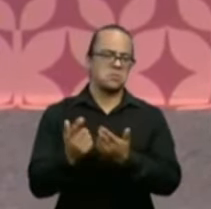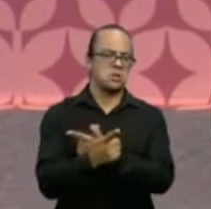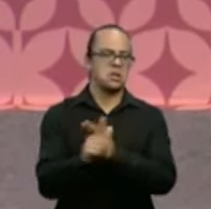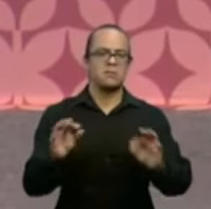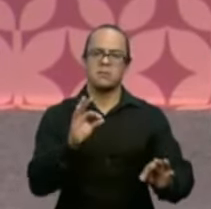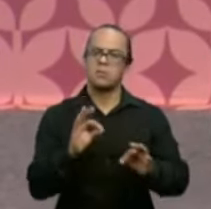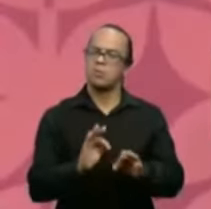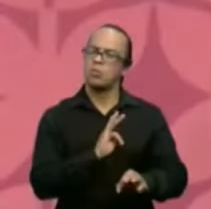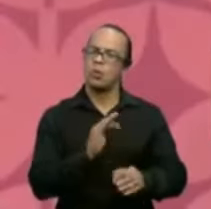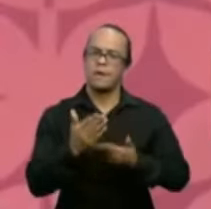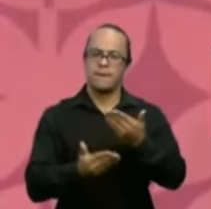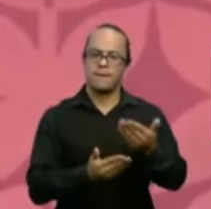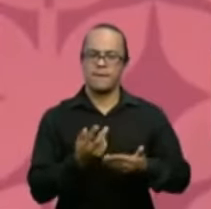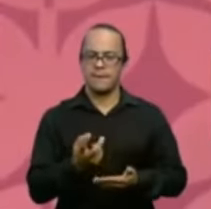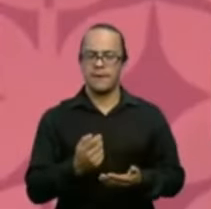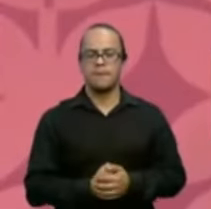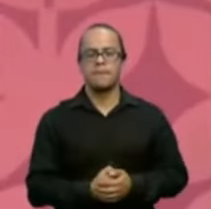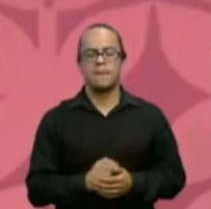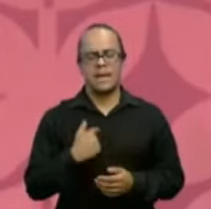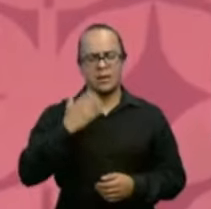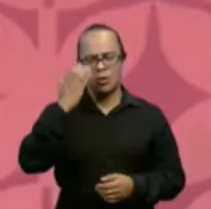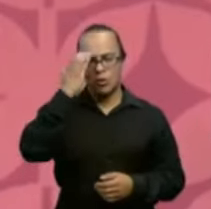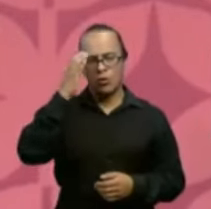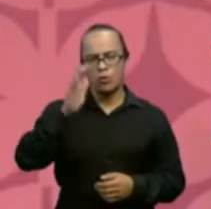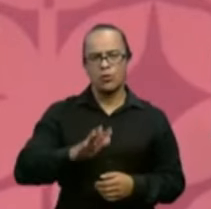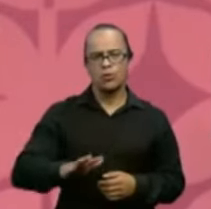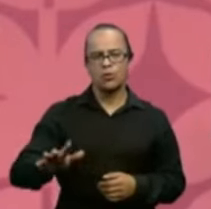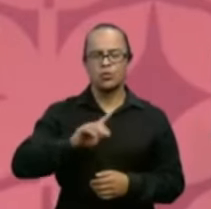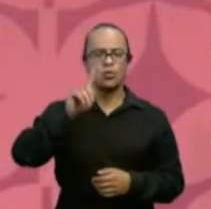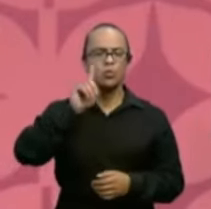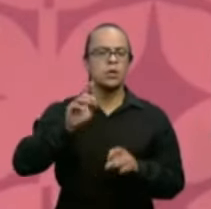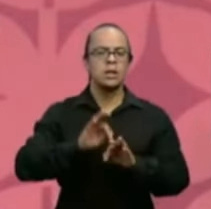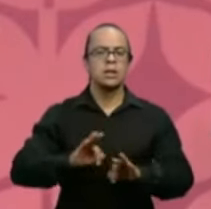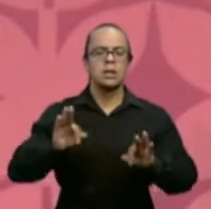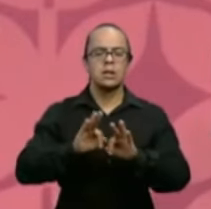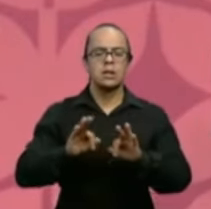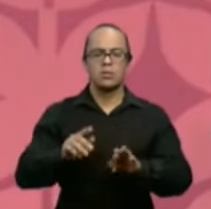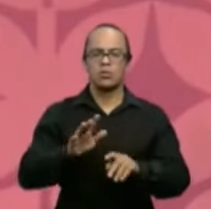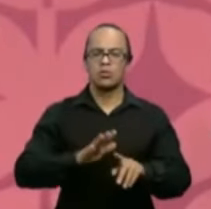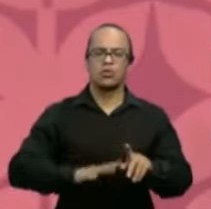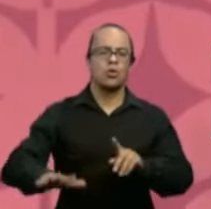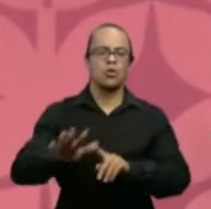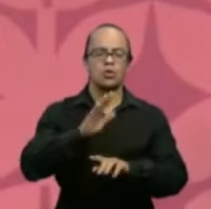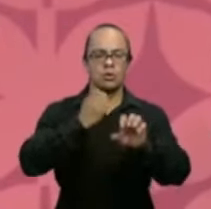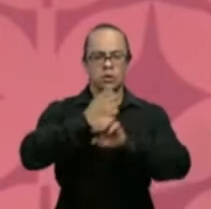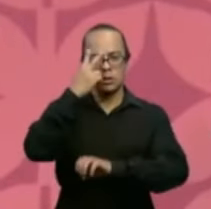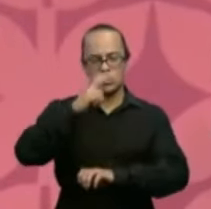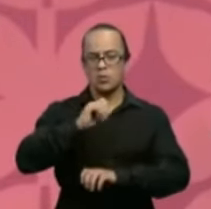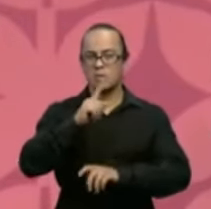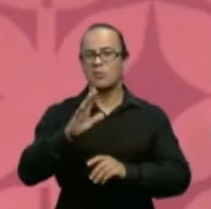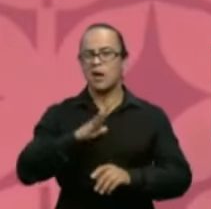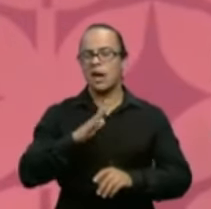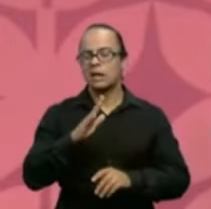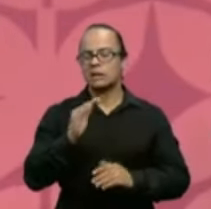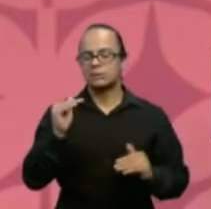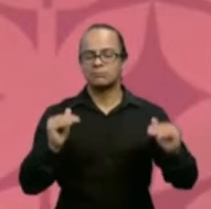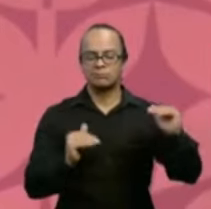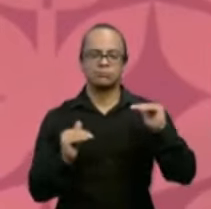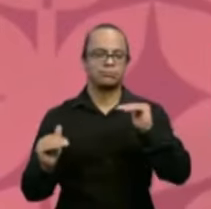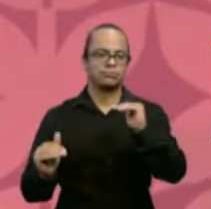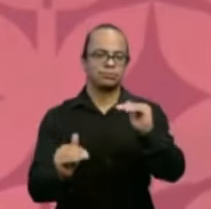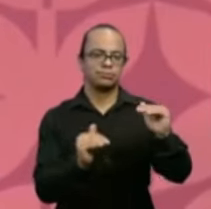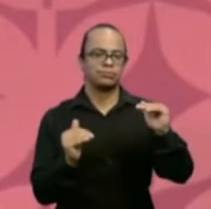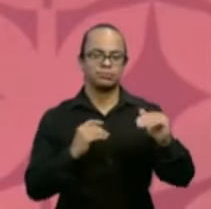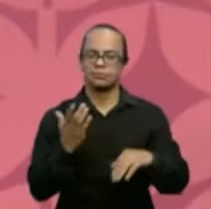vida. Consciente de la trascendencia de las mujeres en la ciudad mexiquense y de las desigualdades particulares a las que